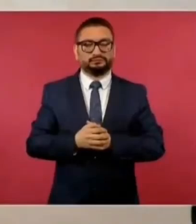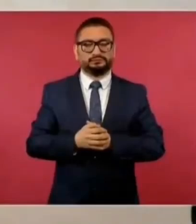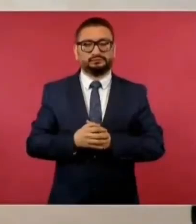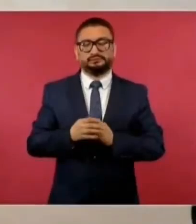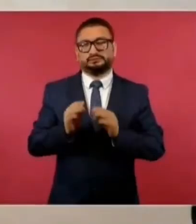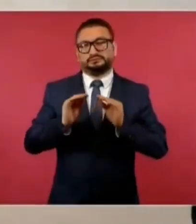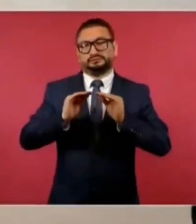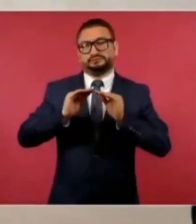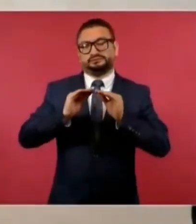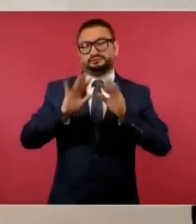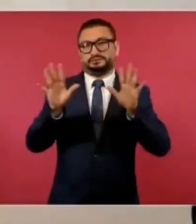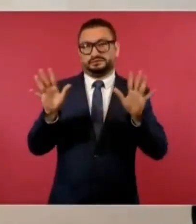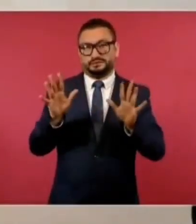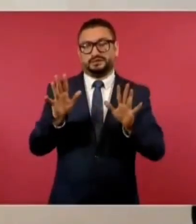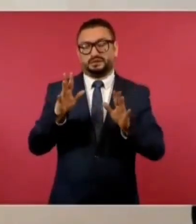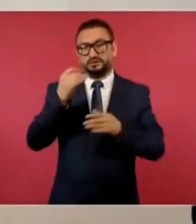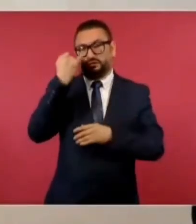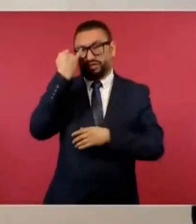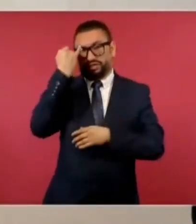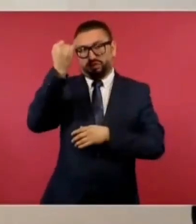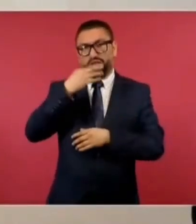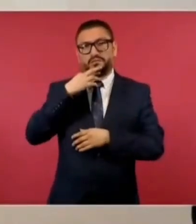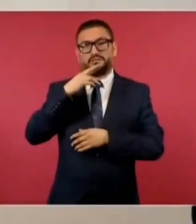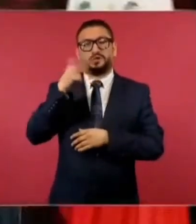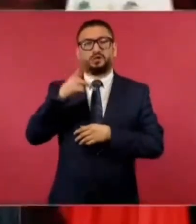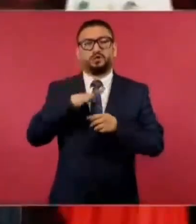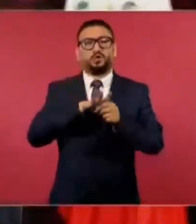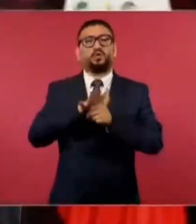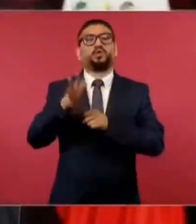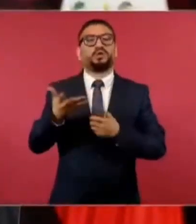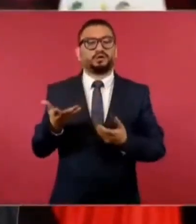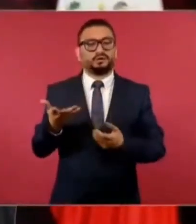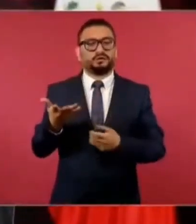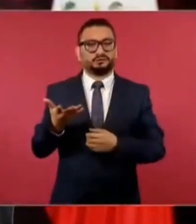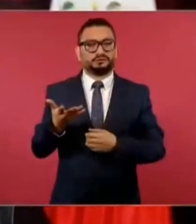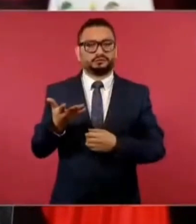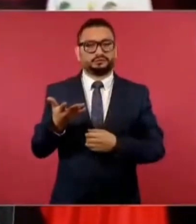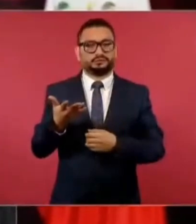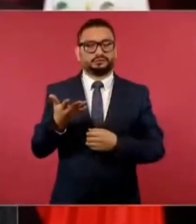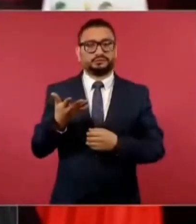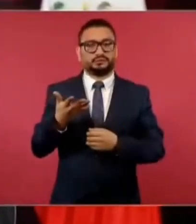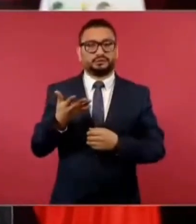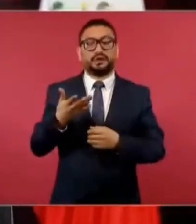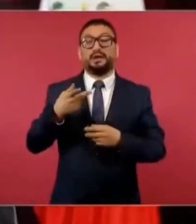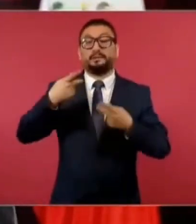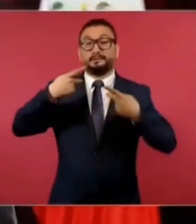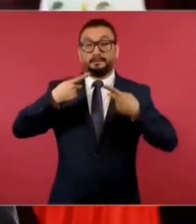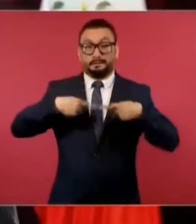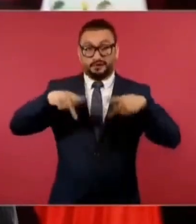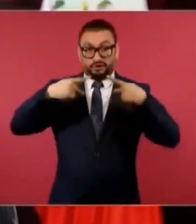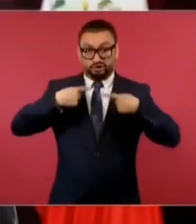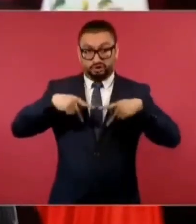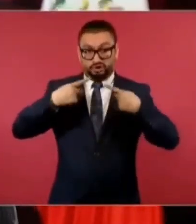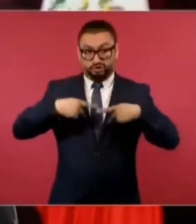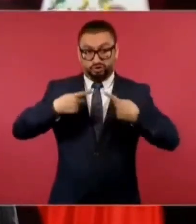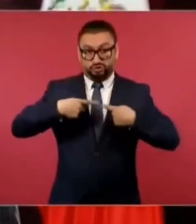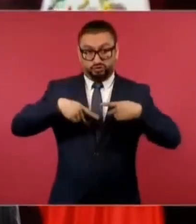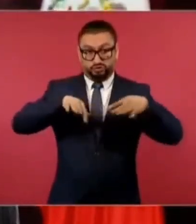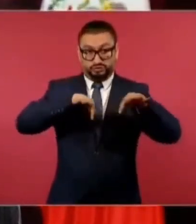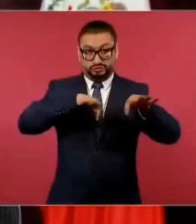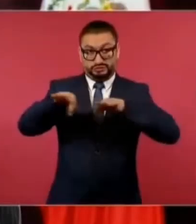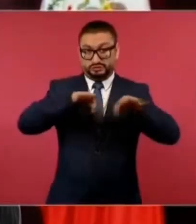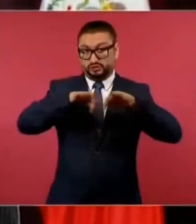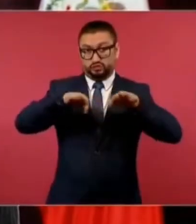Claro, ¿no? Que lo ideal es que mejoren los ingresos, que todos tengamos